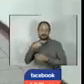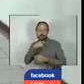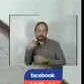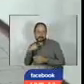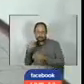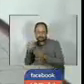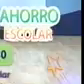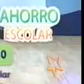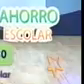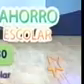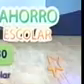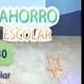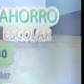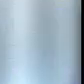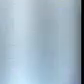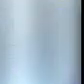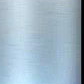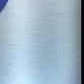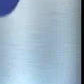lo que son exorbitos.